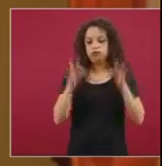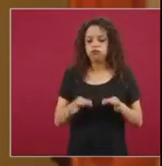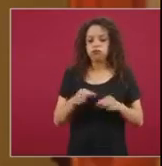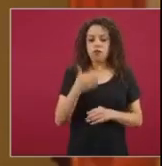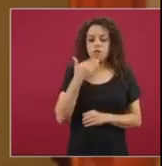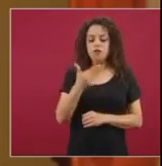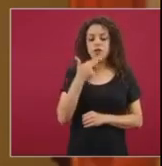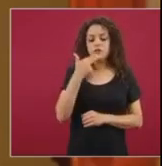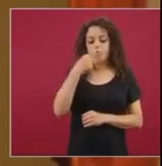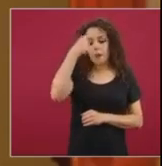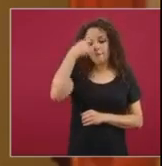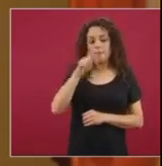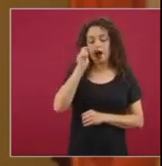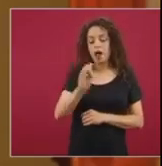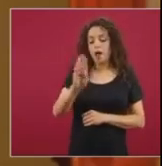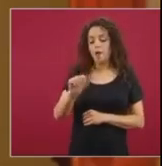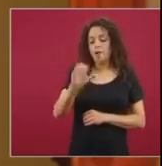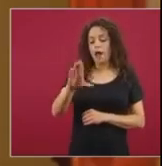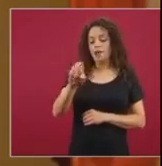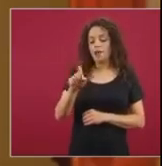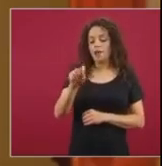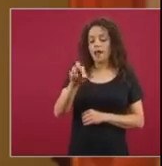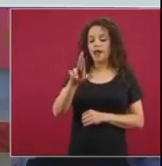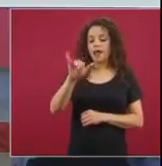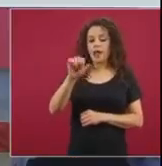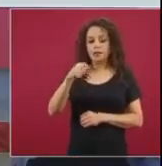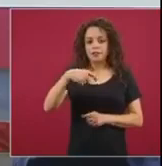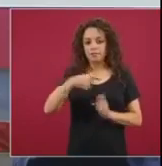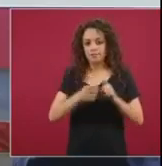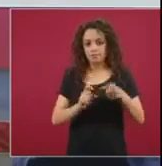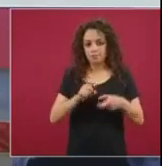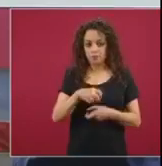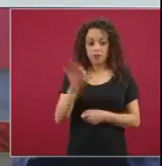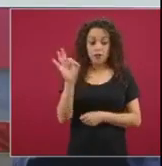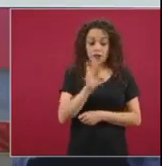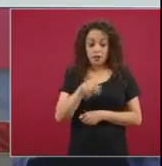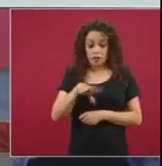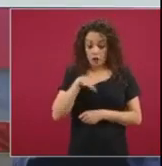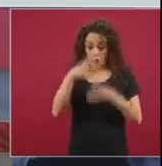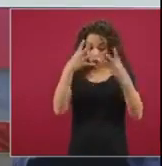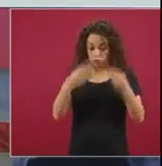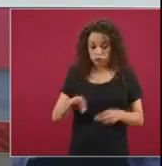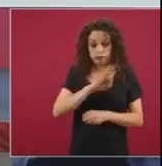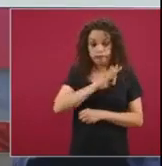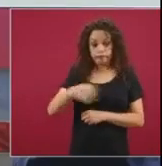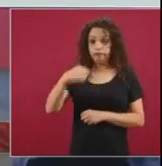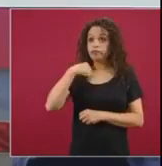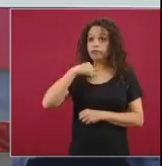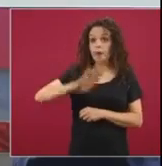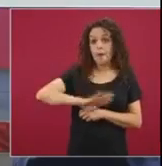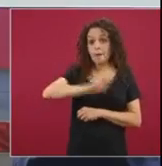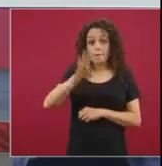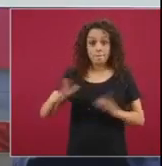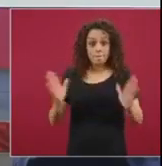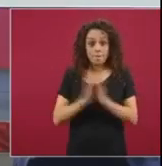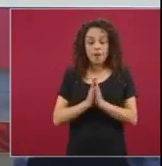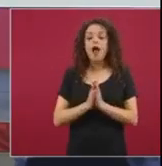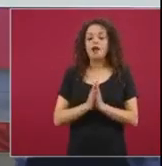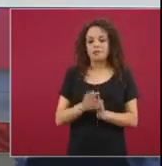el aspecto bactericida, es decir, la cantidad de bacterias que me puede llegar a matar. Y si nosotros le damos un mal uso o en su